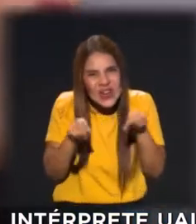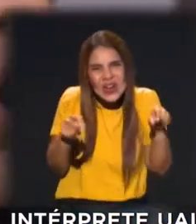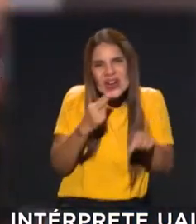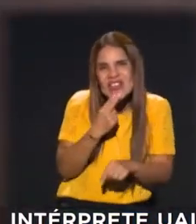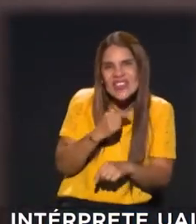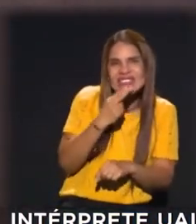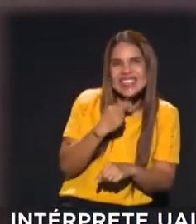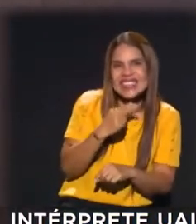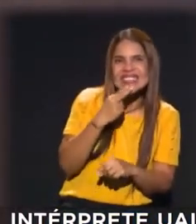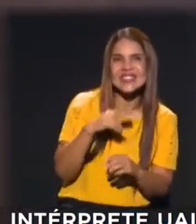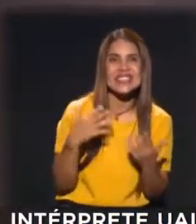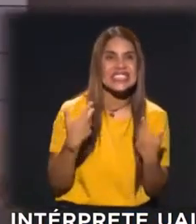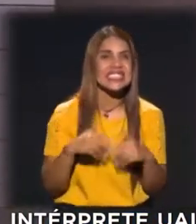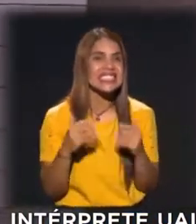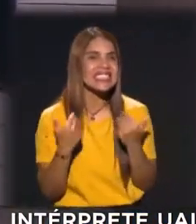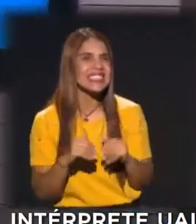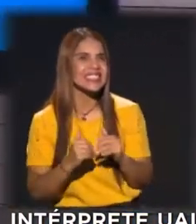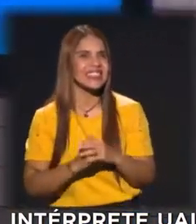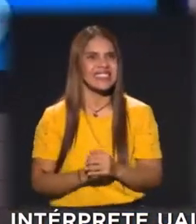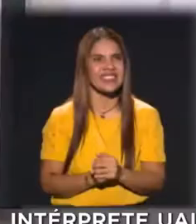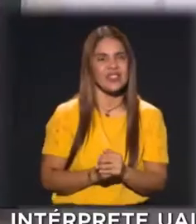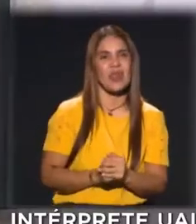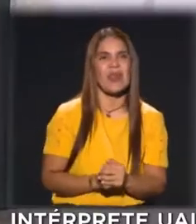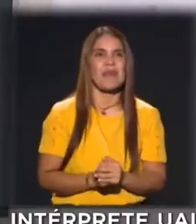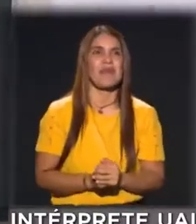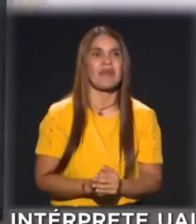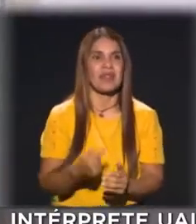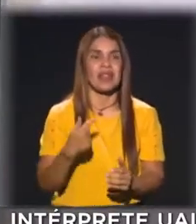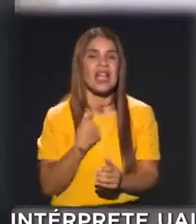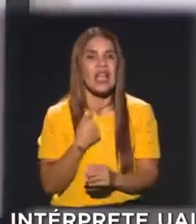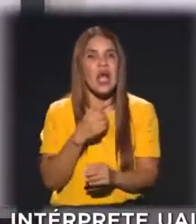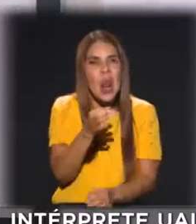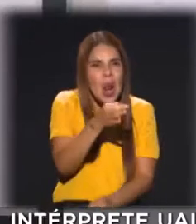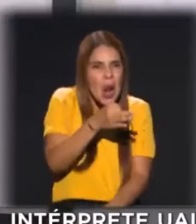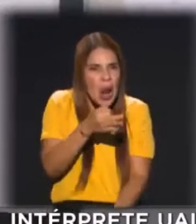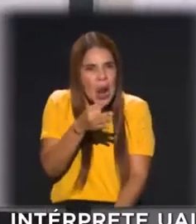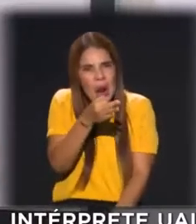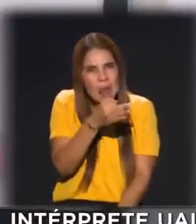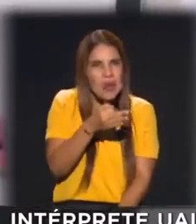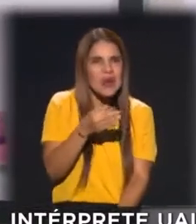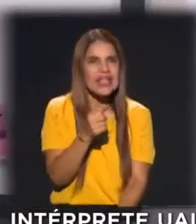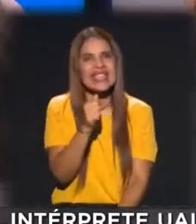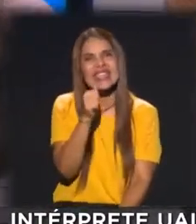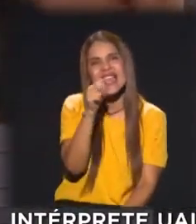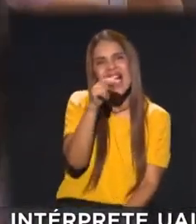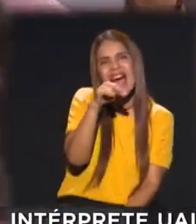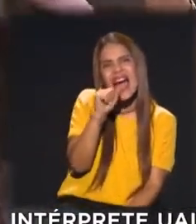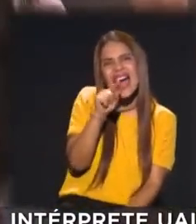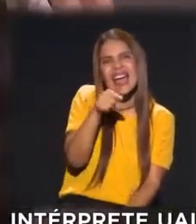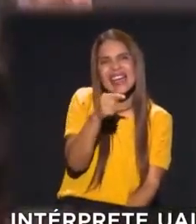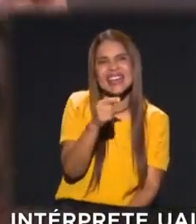come chocolate y turrón. Y bolitas de anís. ¿Cómo es?